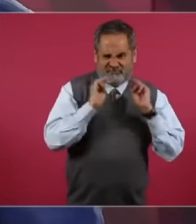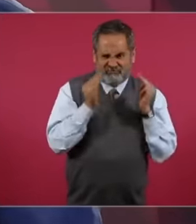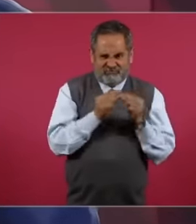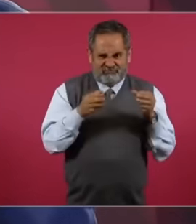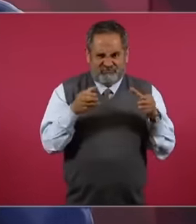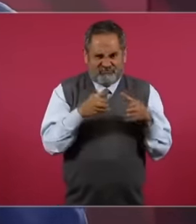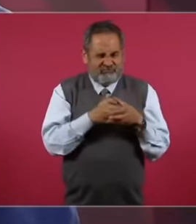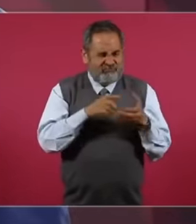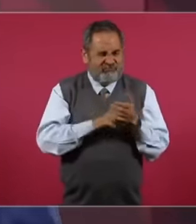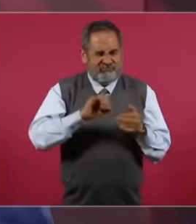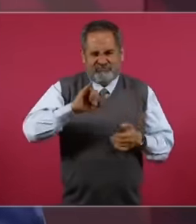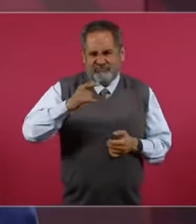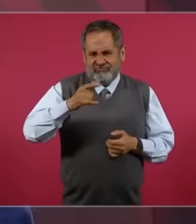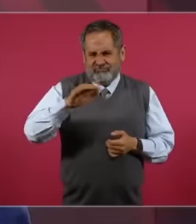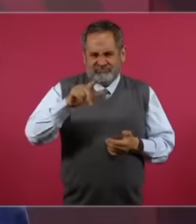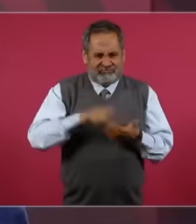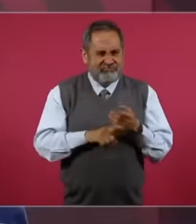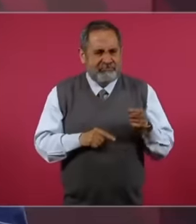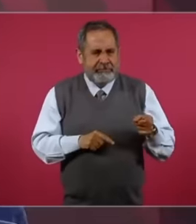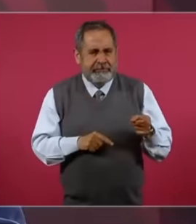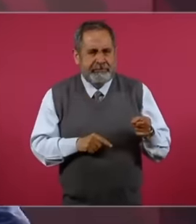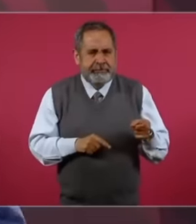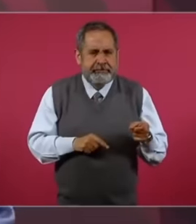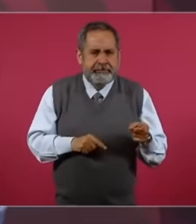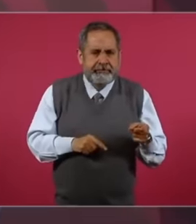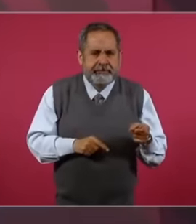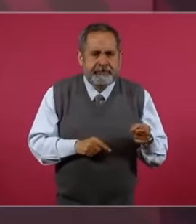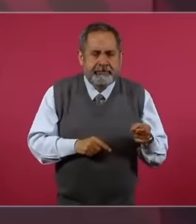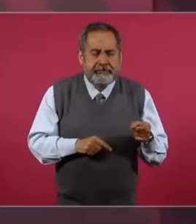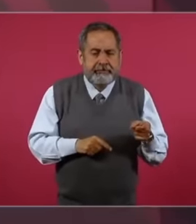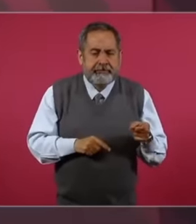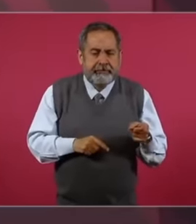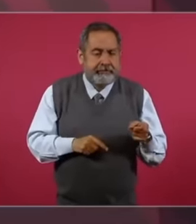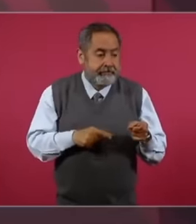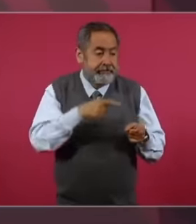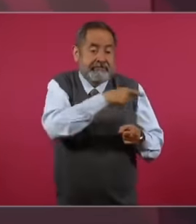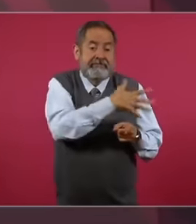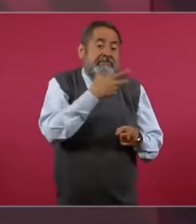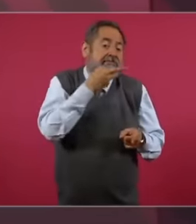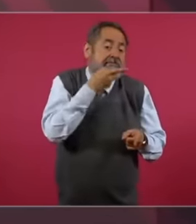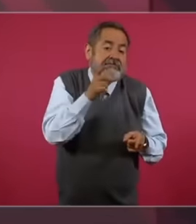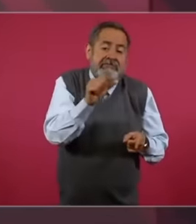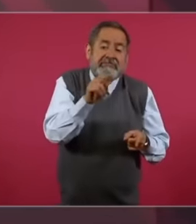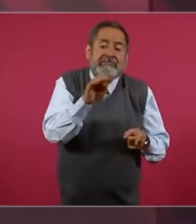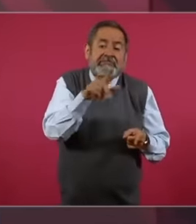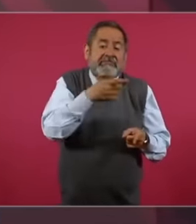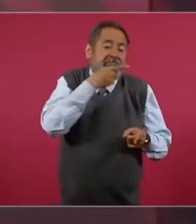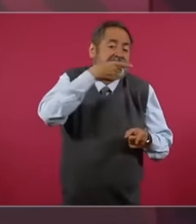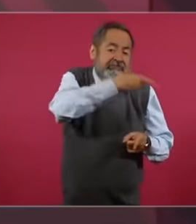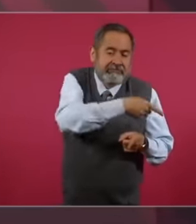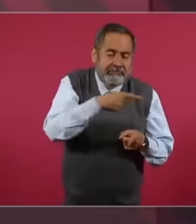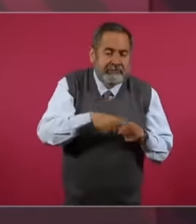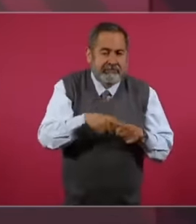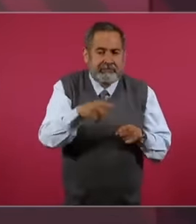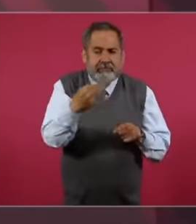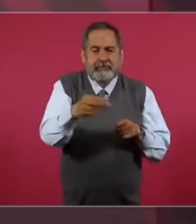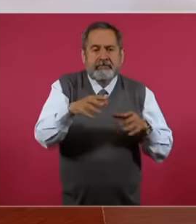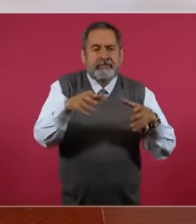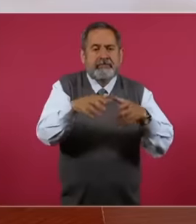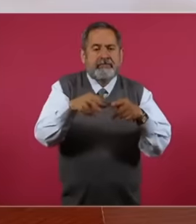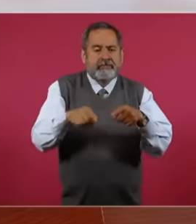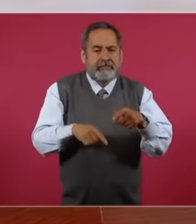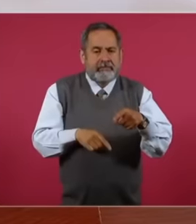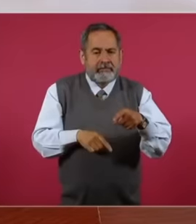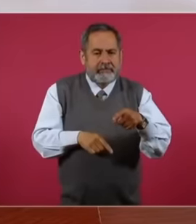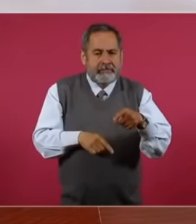en ese entonces en Iguala, que la señora Anabel dice que ni siquiera